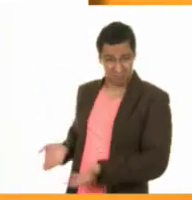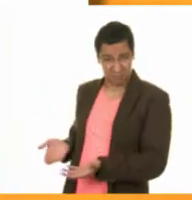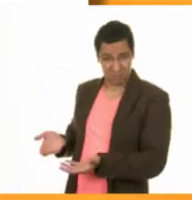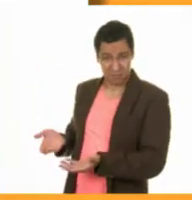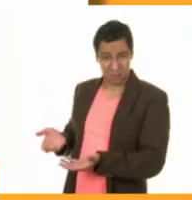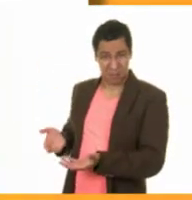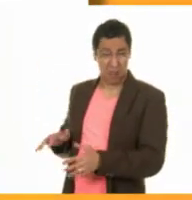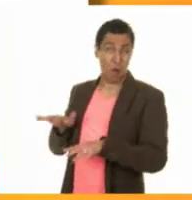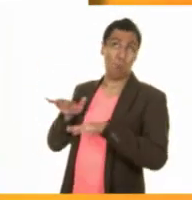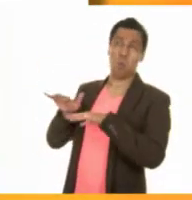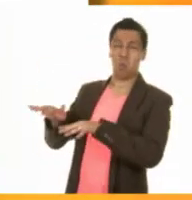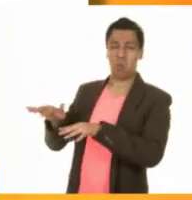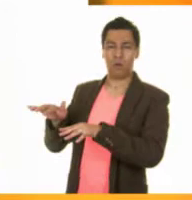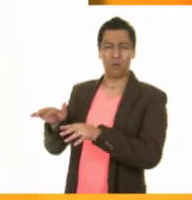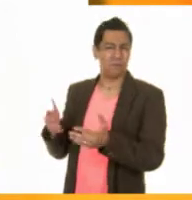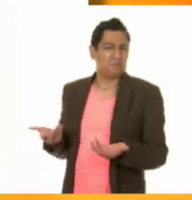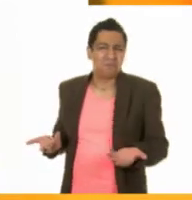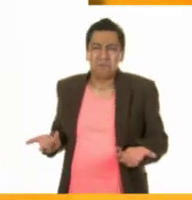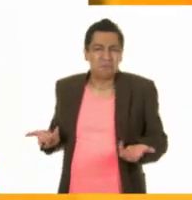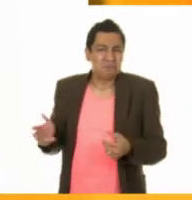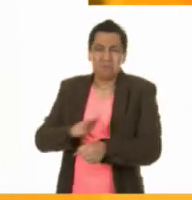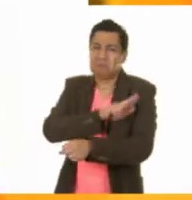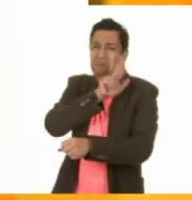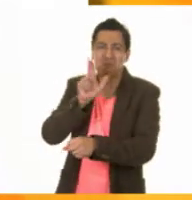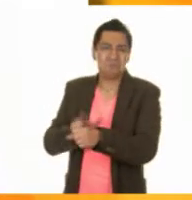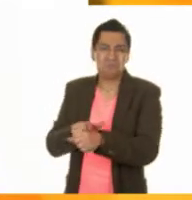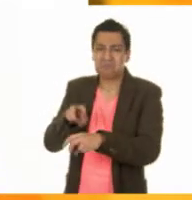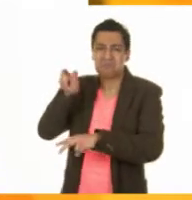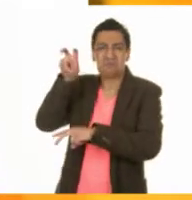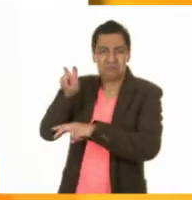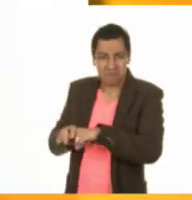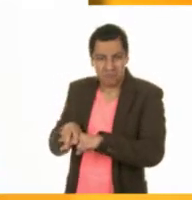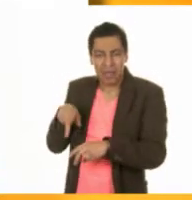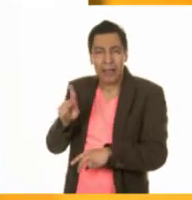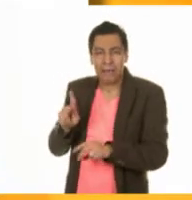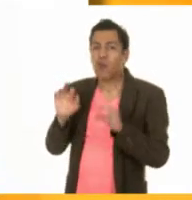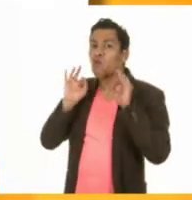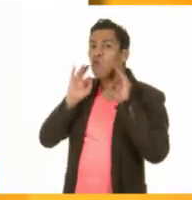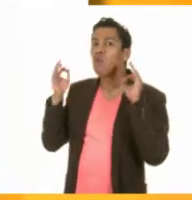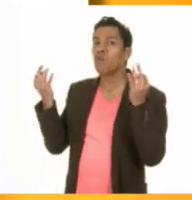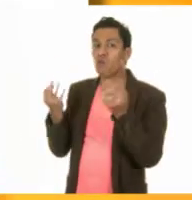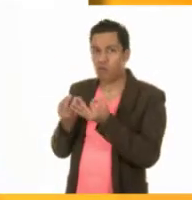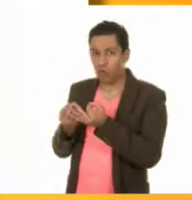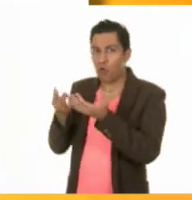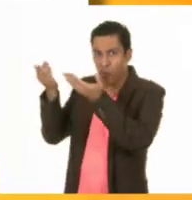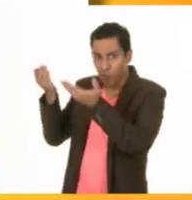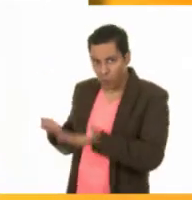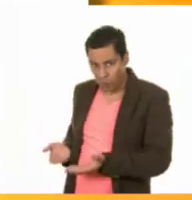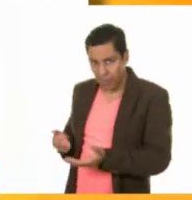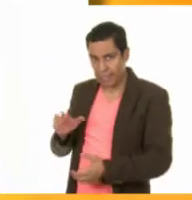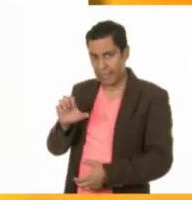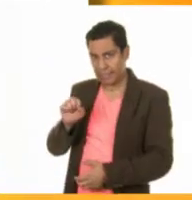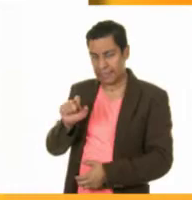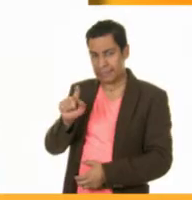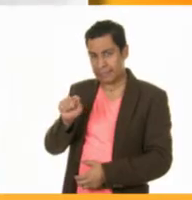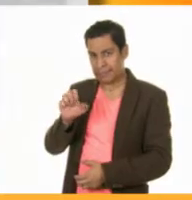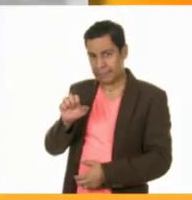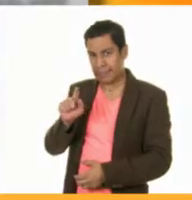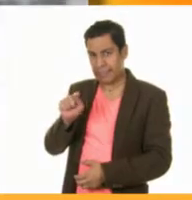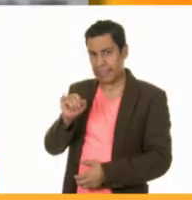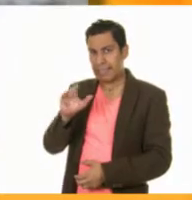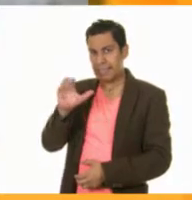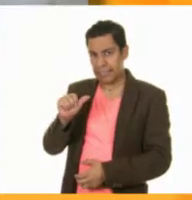la saque del lugar convencional de ser una silla, esa silla tiene una estética, pero no es un objeto artístico, ¿sí? Los